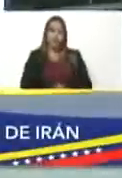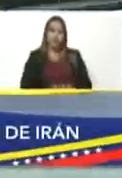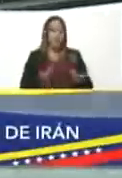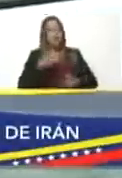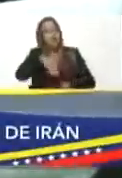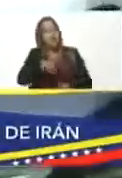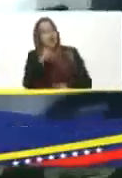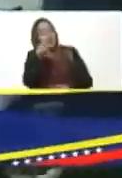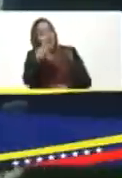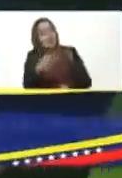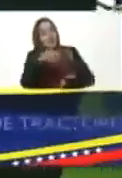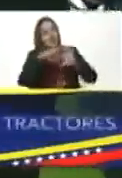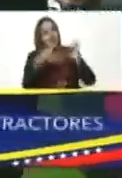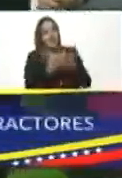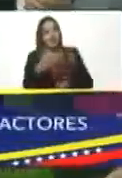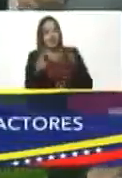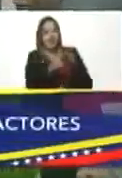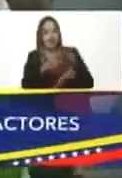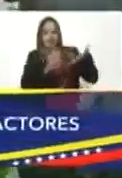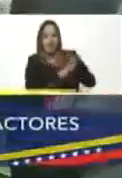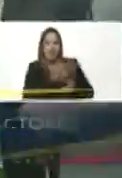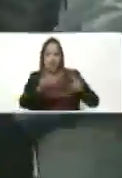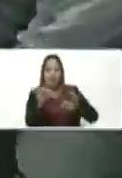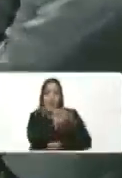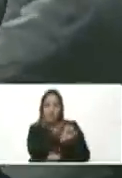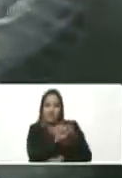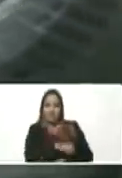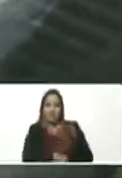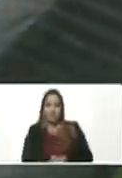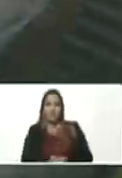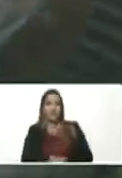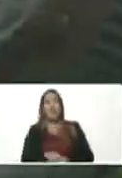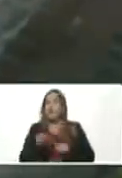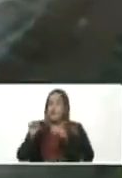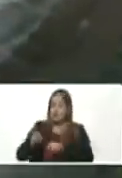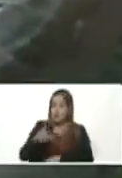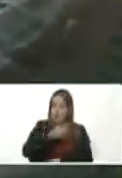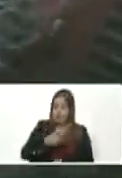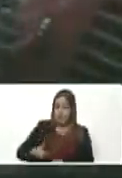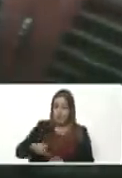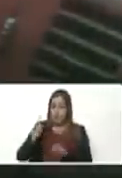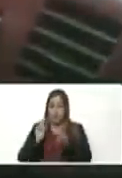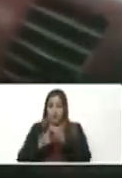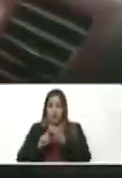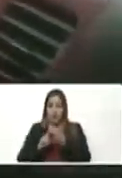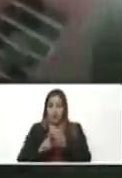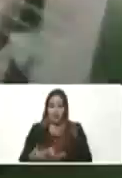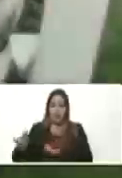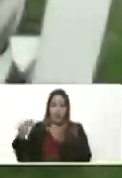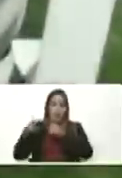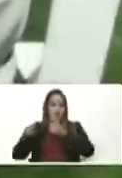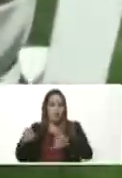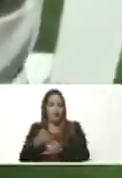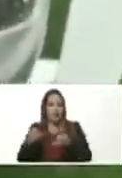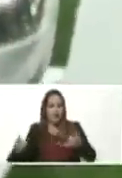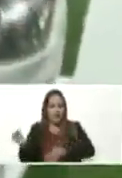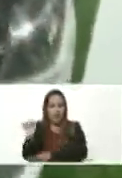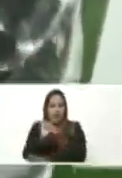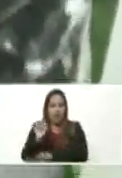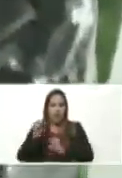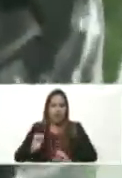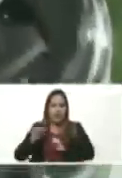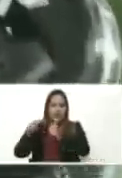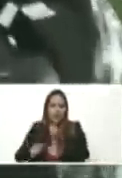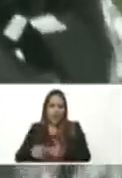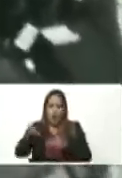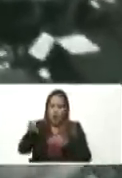podemos decir a la familia venezolana sobre estos vehículos? Bueno, mi comandante jefe, primero que estas son las nuevas líneas de vehículos que vamos a empezar a